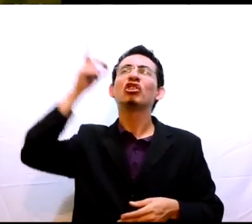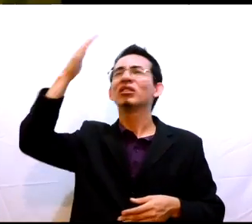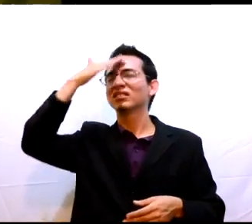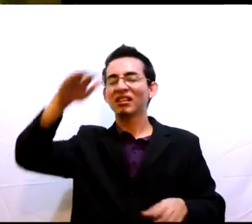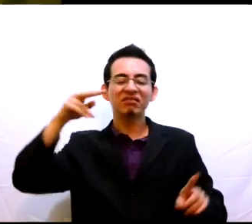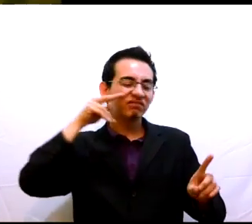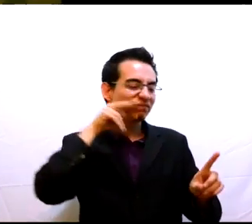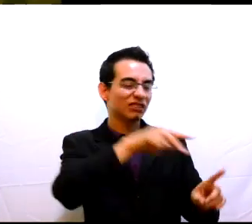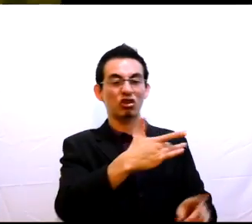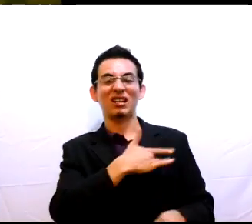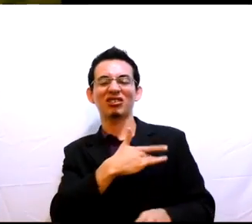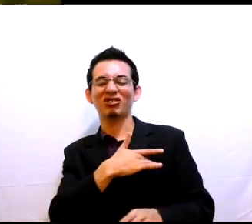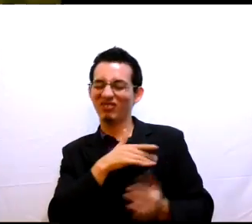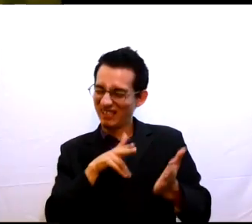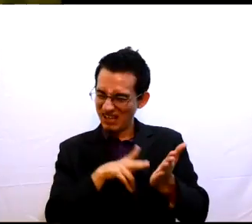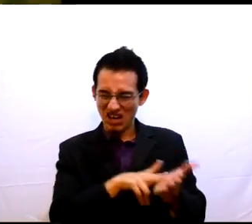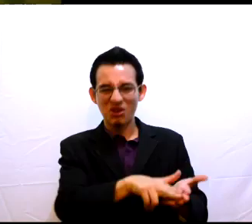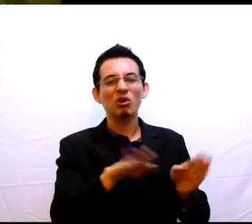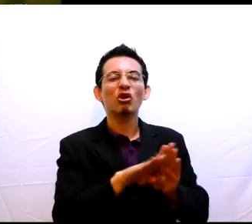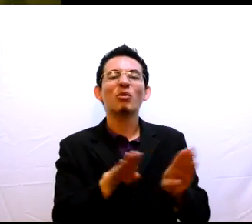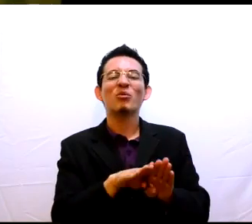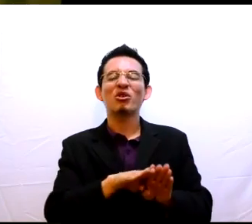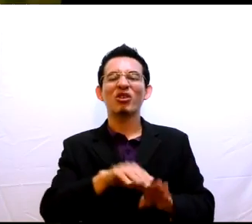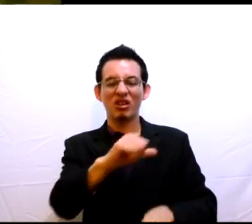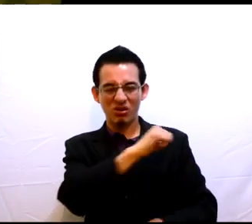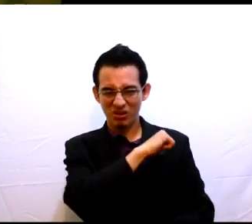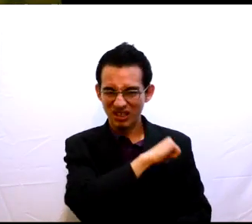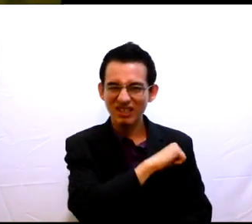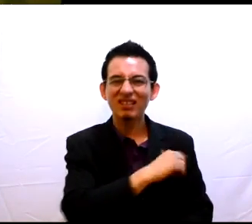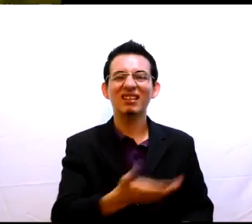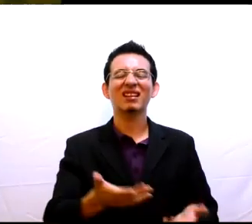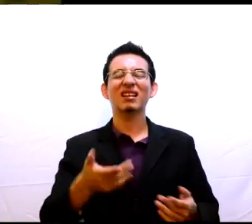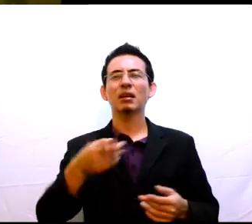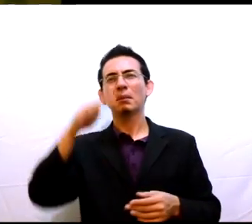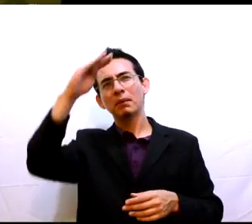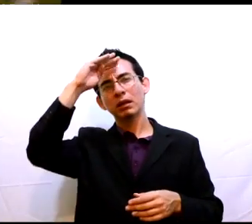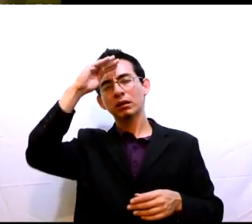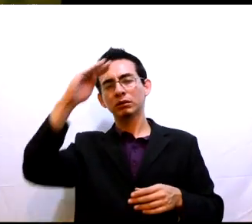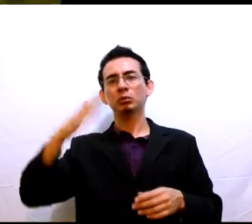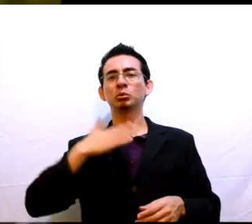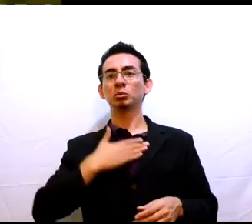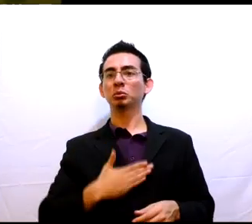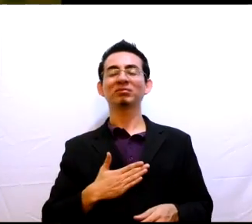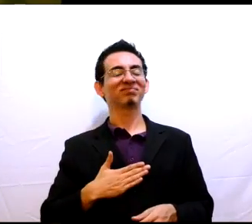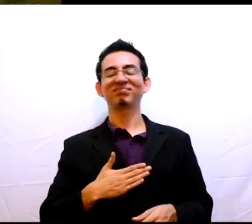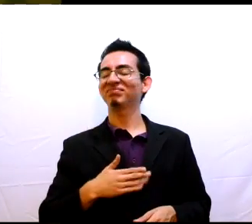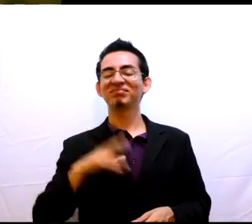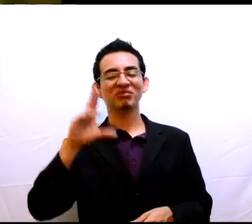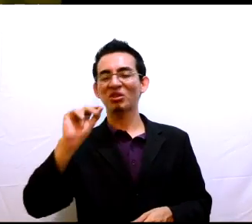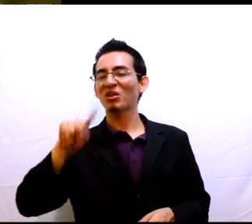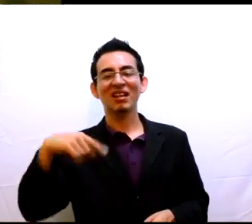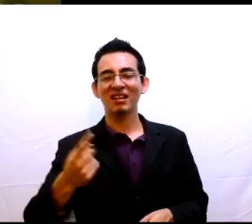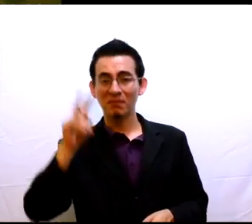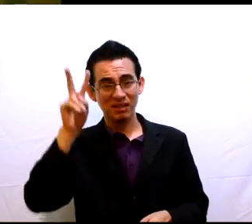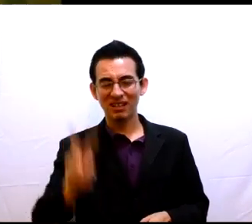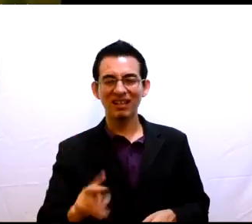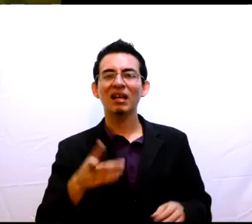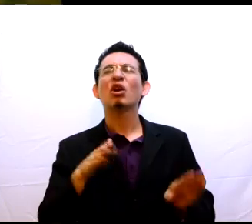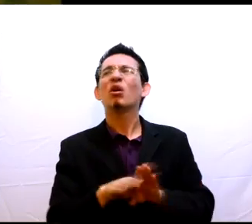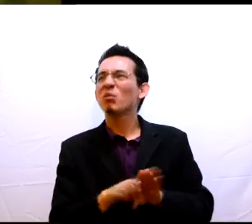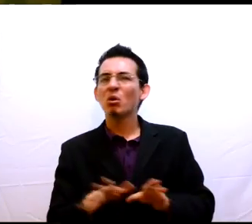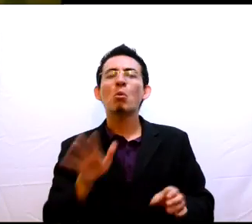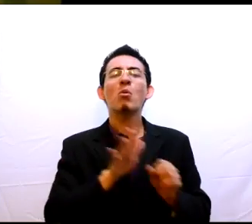de avaricia ellos hacían cosas que parecían justas pero no lo eran la verdad era que